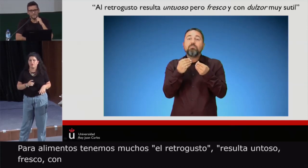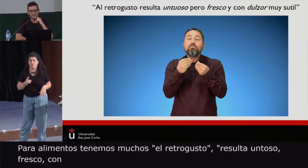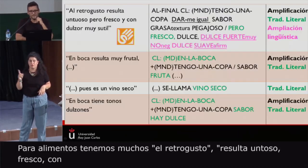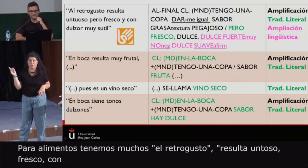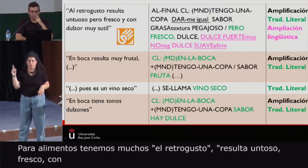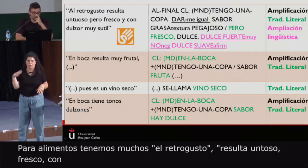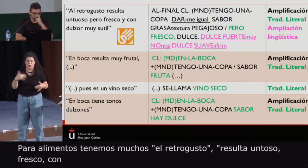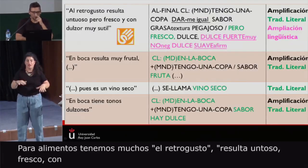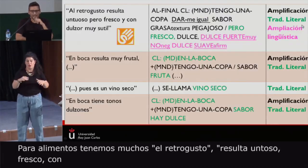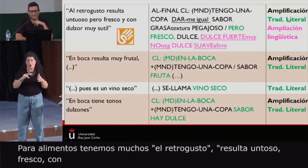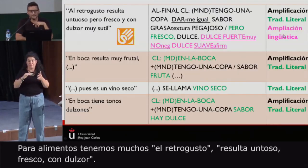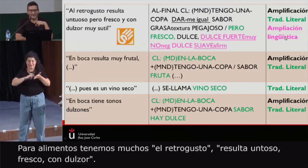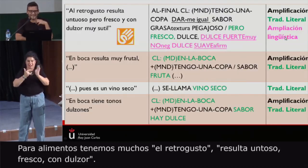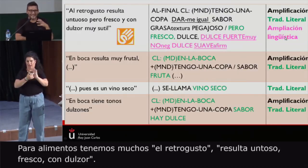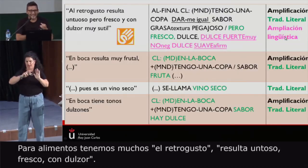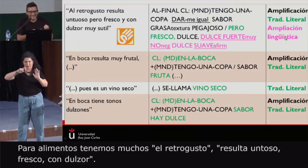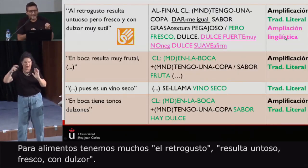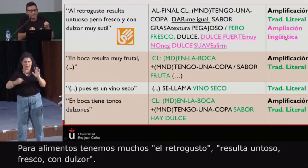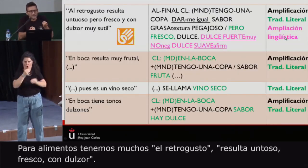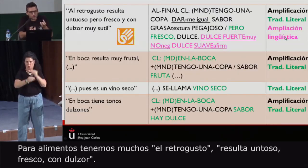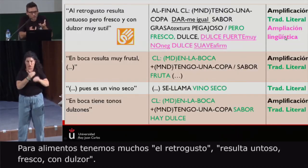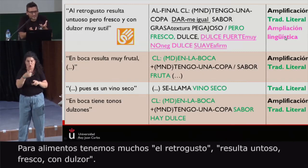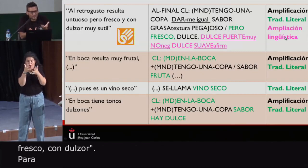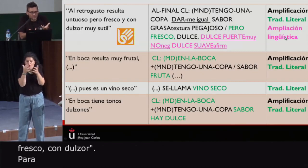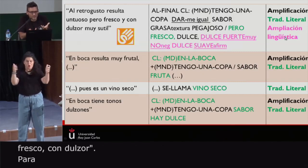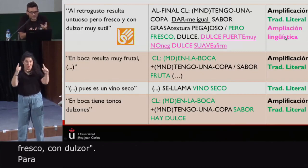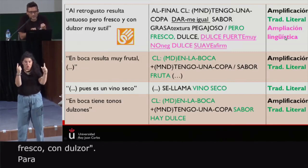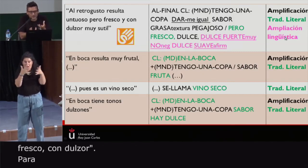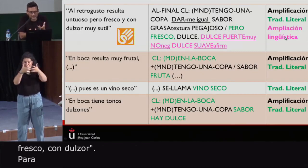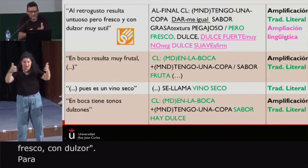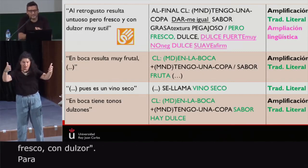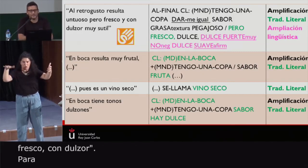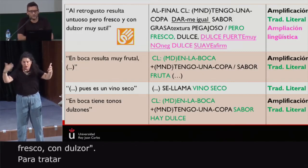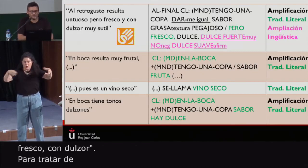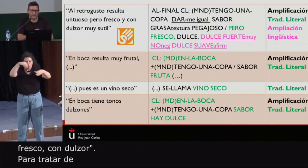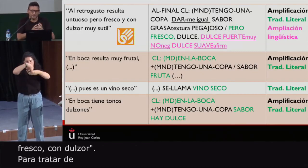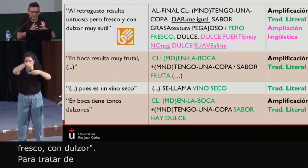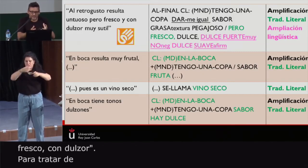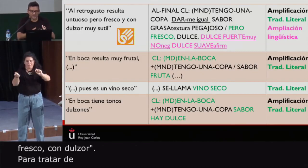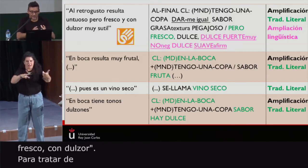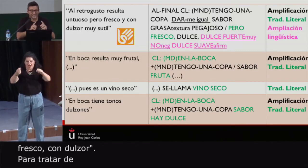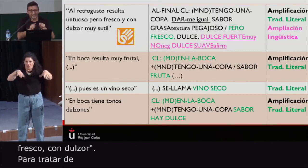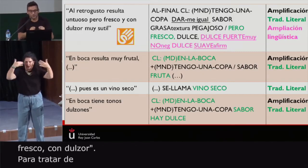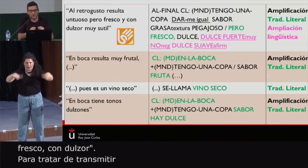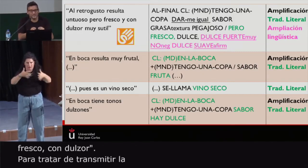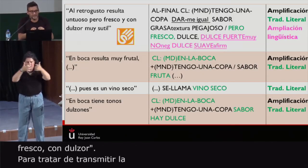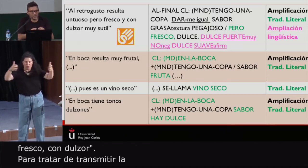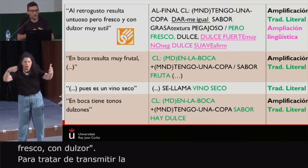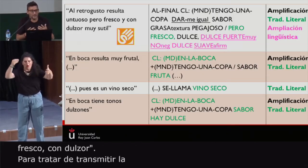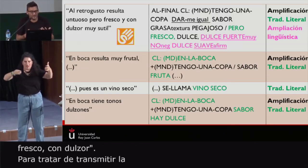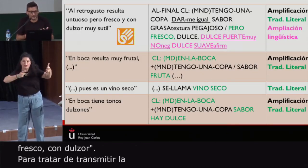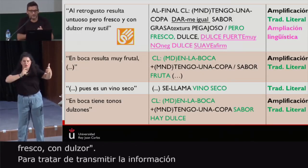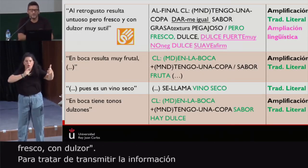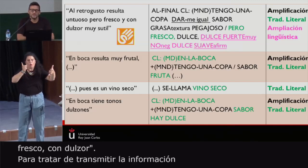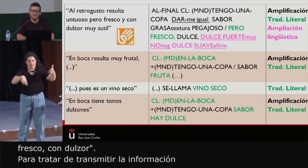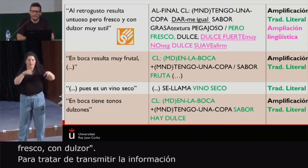Bien. Entonces vemos que ahí, para tratar de transmitir toda esa información a través de ese método, hace una amplificación, hace traducción literal con